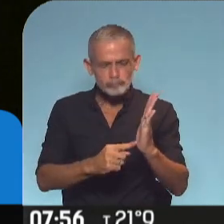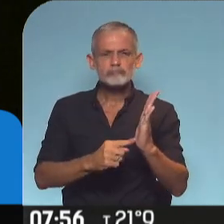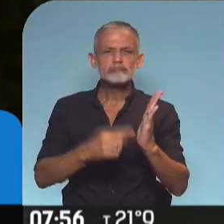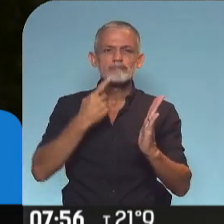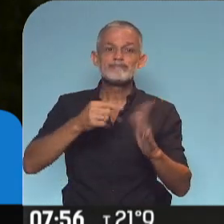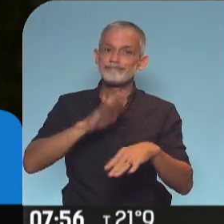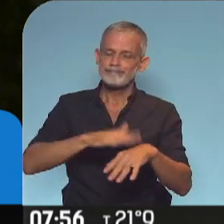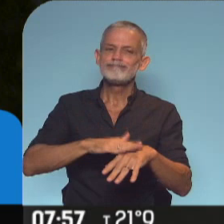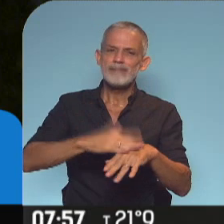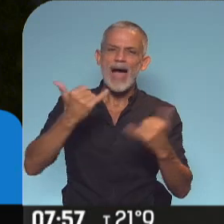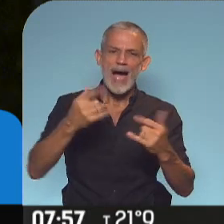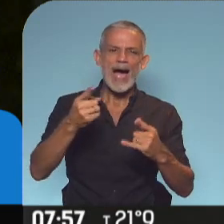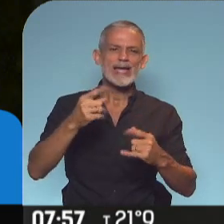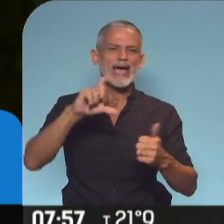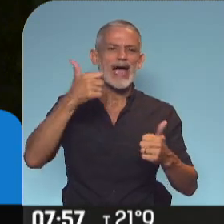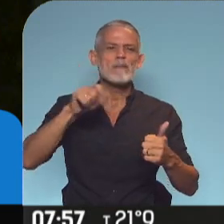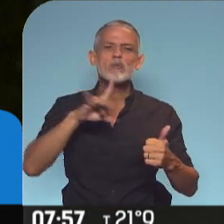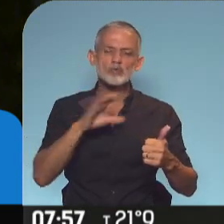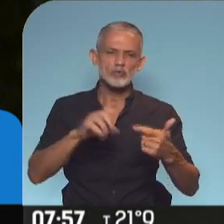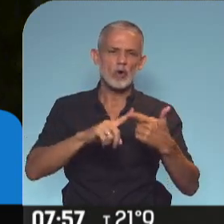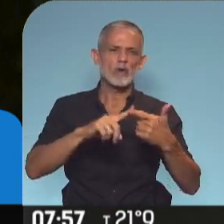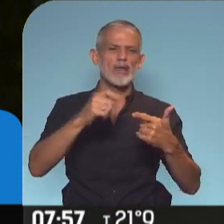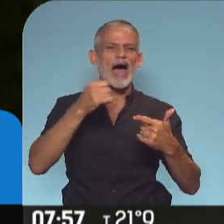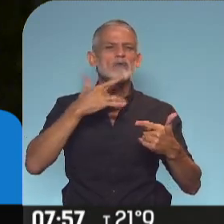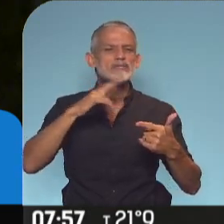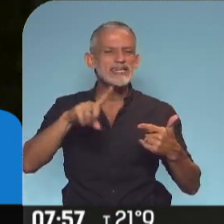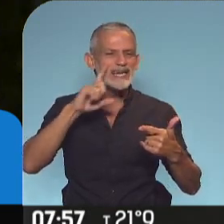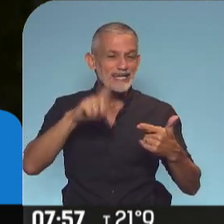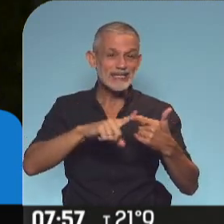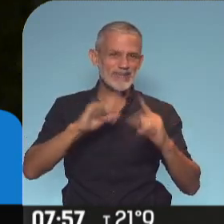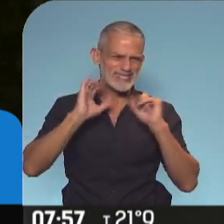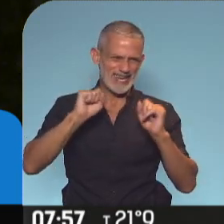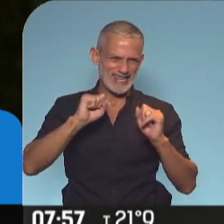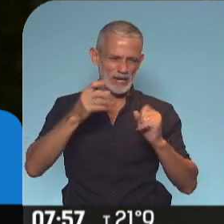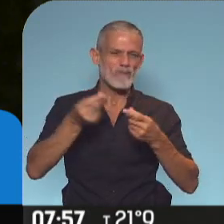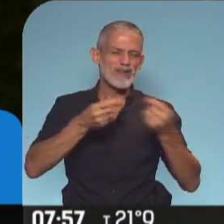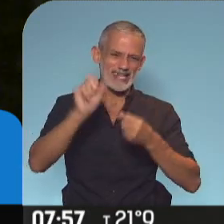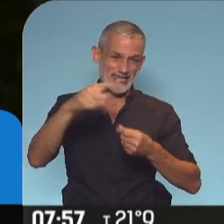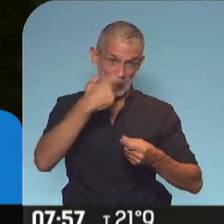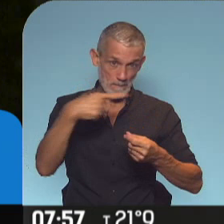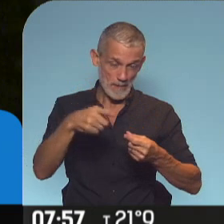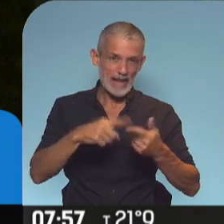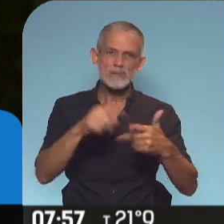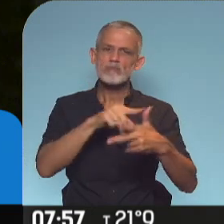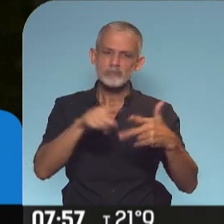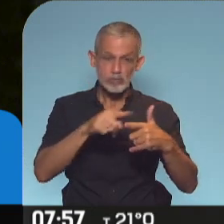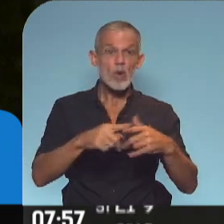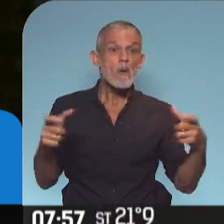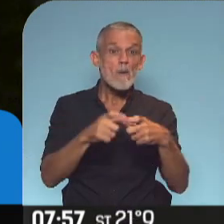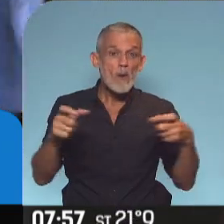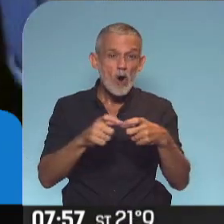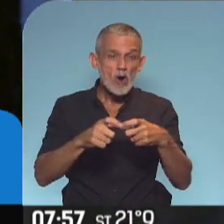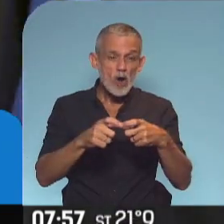las responsabilidades de Luis Caputo, de Santiago Bausili, que fue el último secretario de Finanzas de Macri, porque ellos emitían bonos y